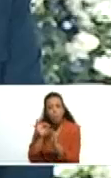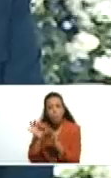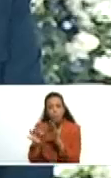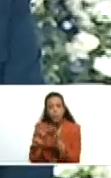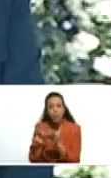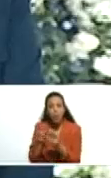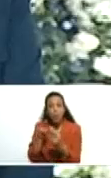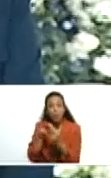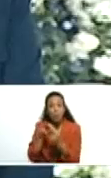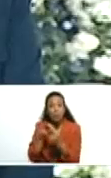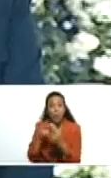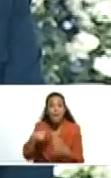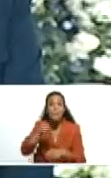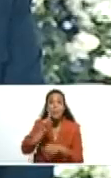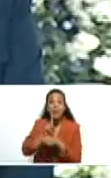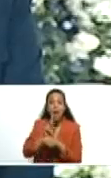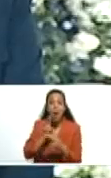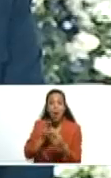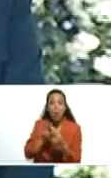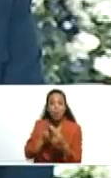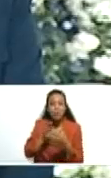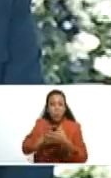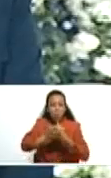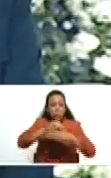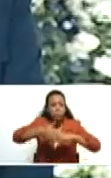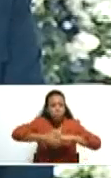cuando conocimos a Luis,